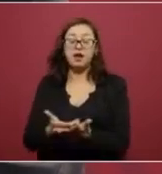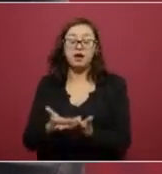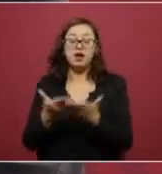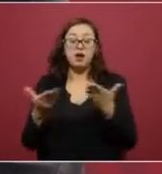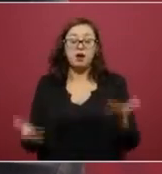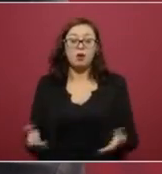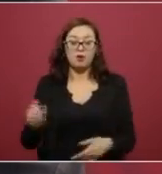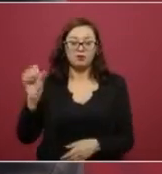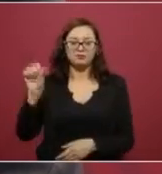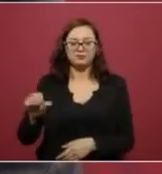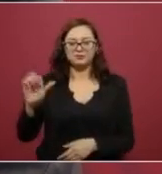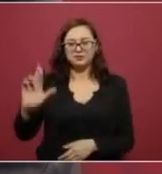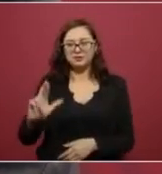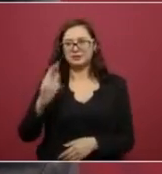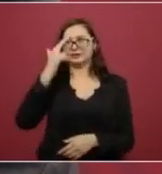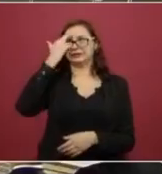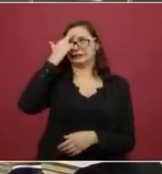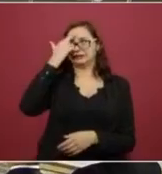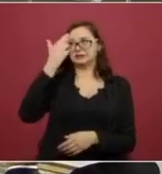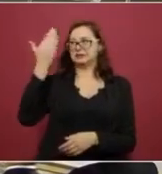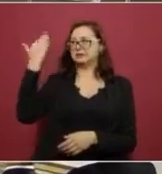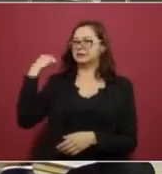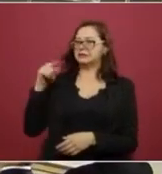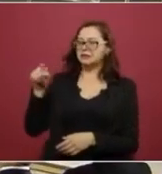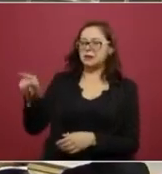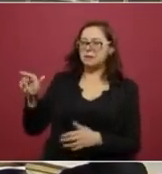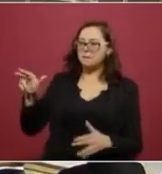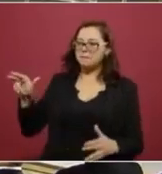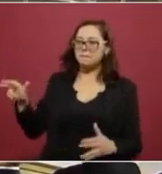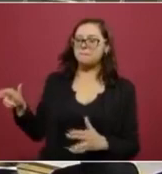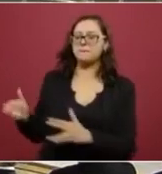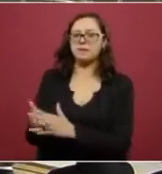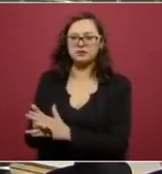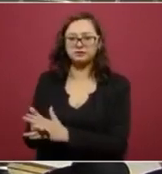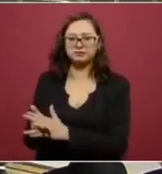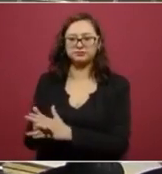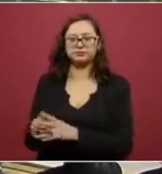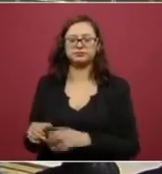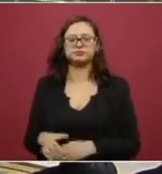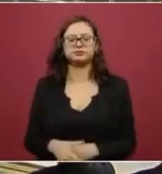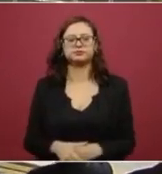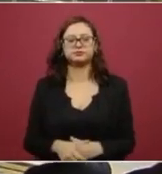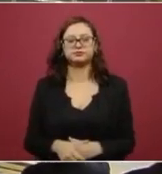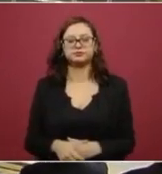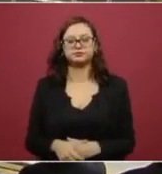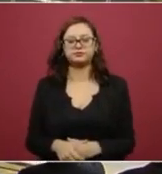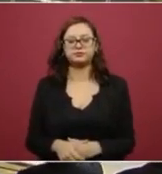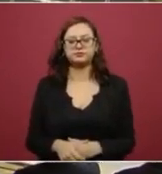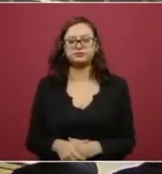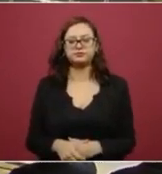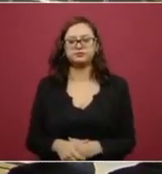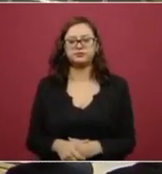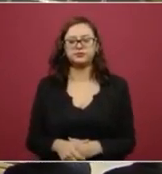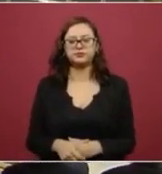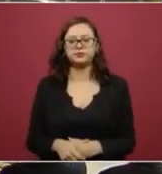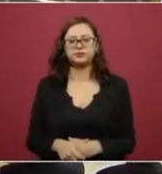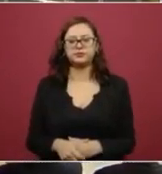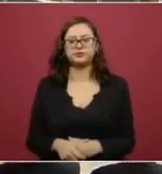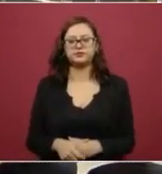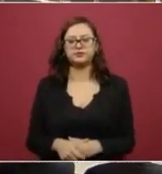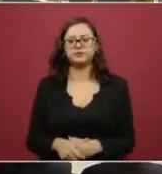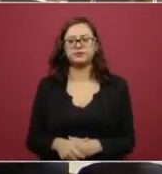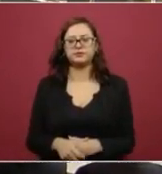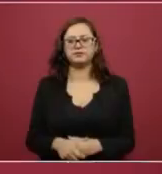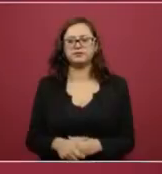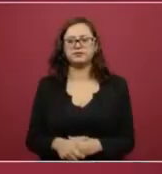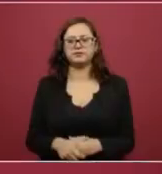a 100 años de su asesinato. En conferencia de prensa este 10 de abril, el mandatario lamentó las declaraciones que hizo la alta